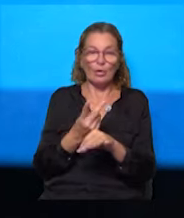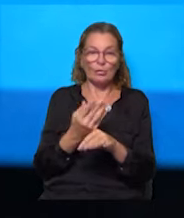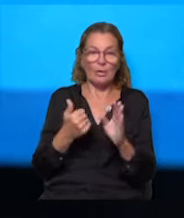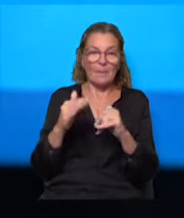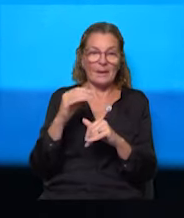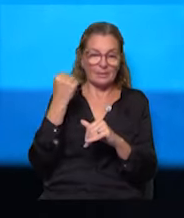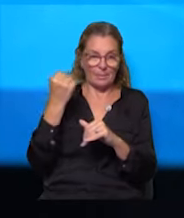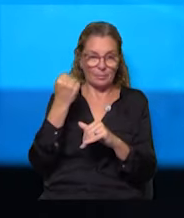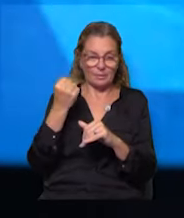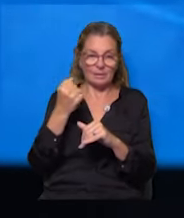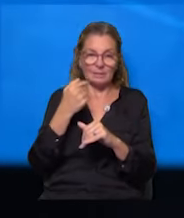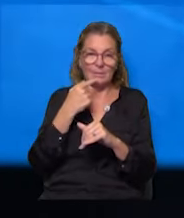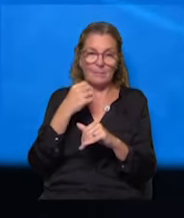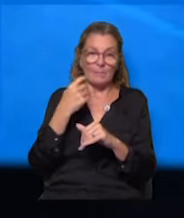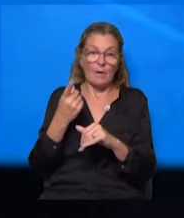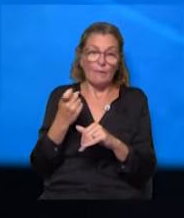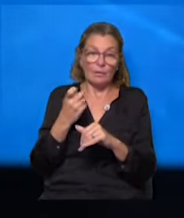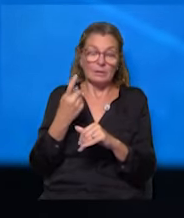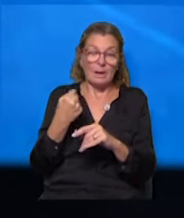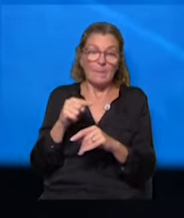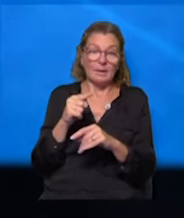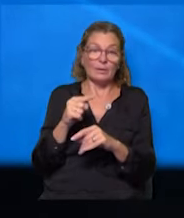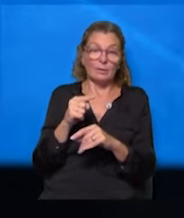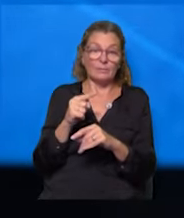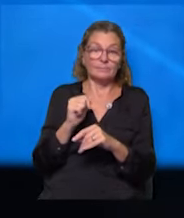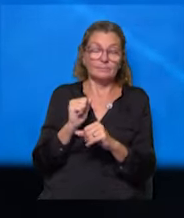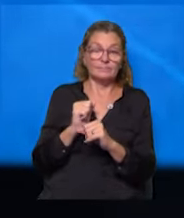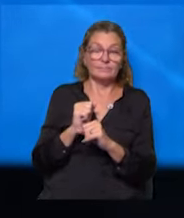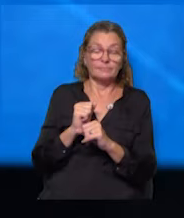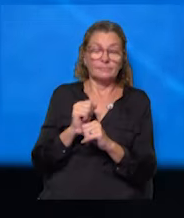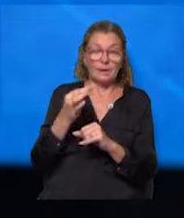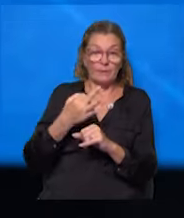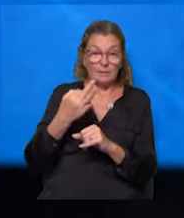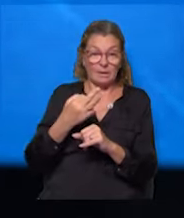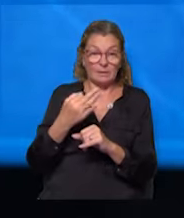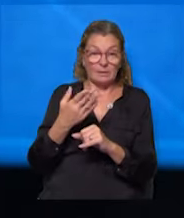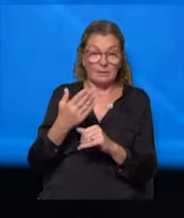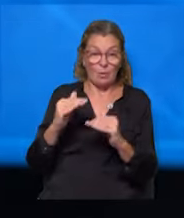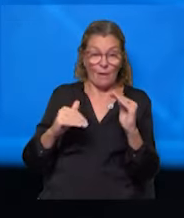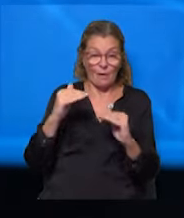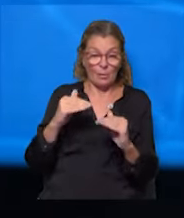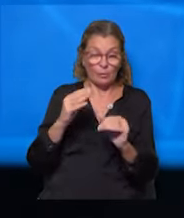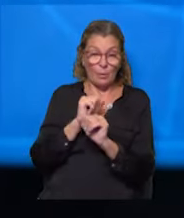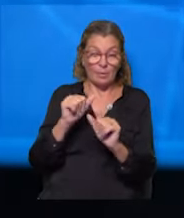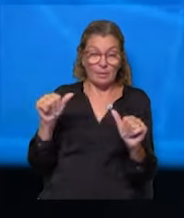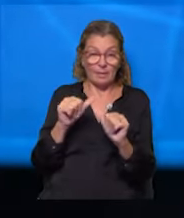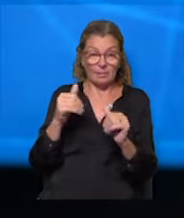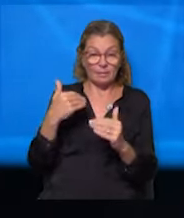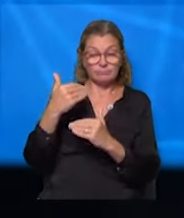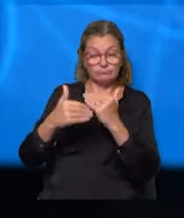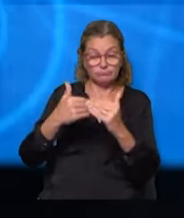dos precandidaturas más potentes bueno este Está bien es parte de la evaluación que se puede hacer en el camino